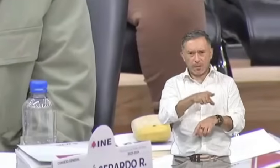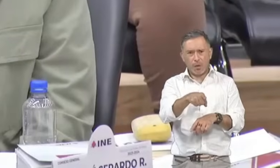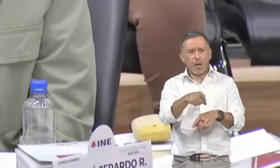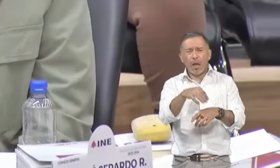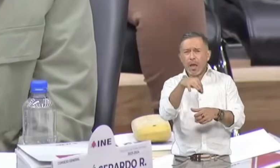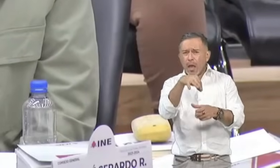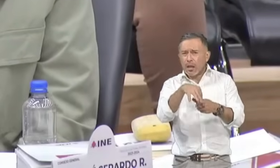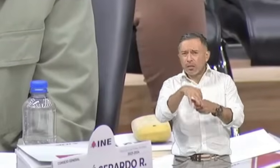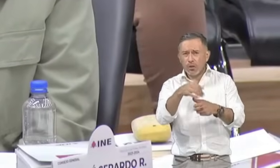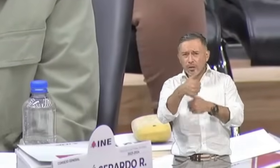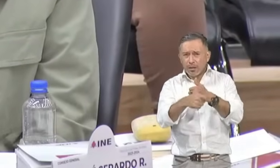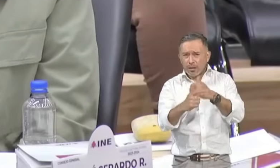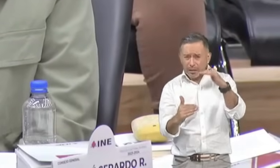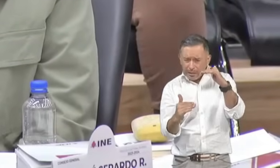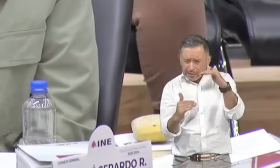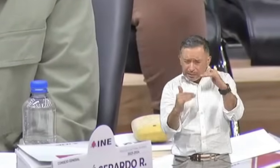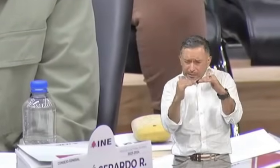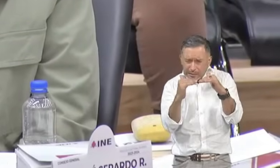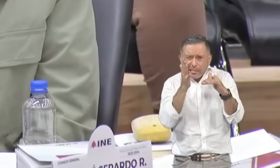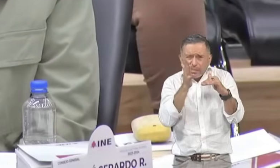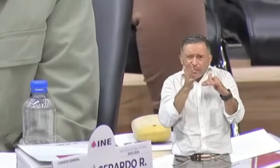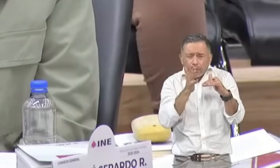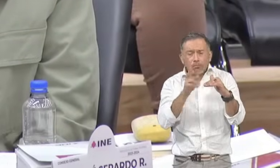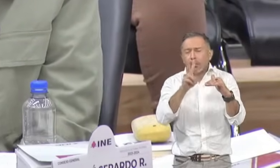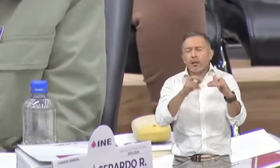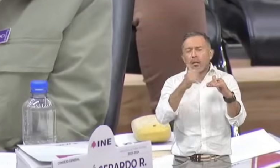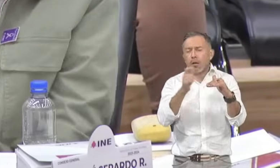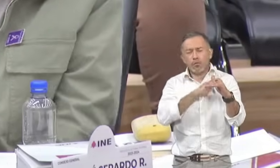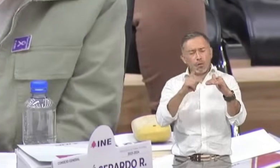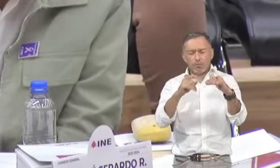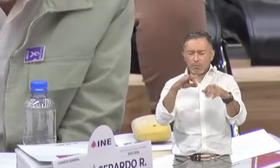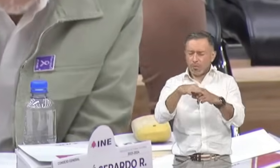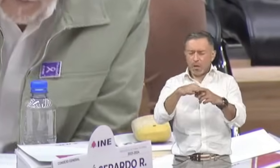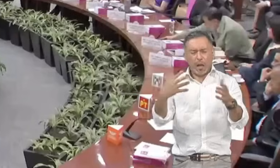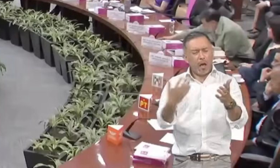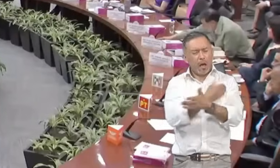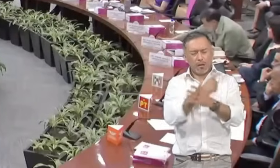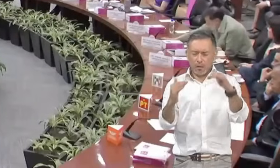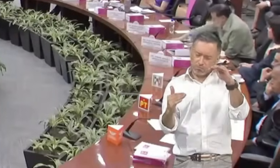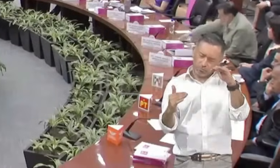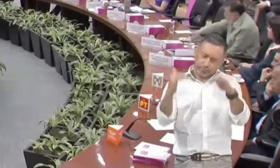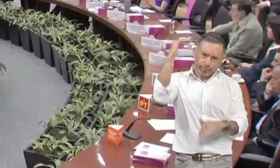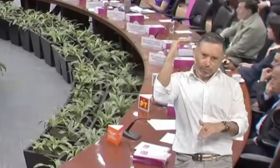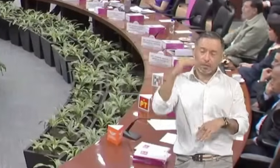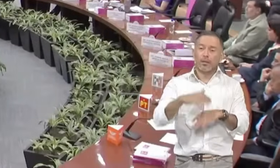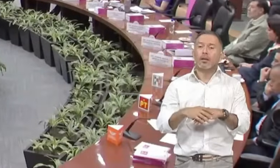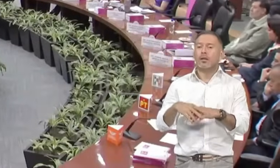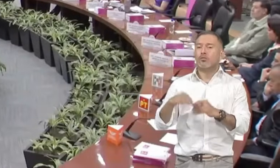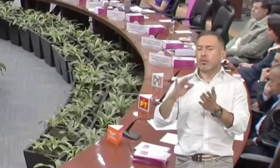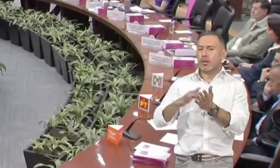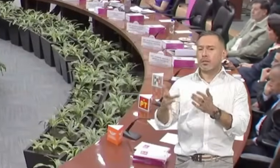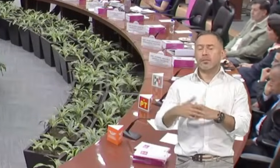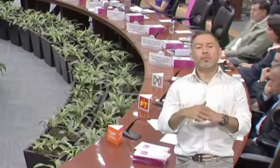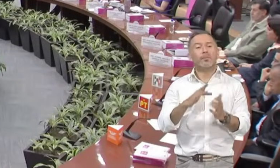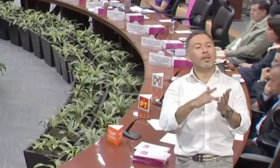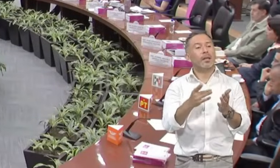cerrada. Vamos a ganar de manera avasalladora. Gracias. Gracias. En segunda ronda, ¿alguien más